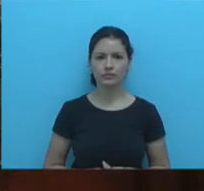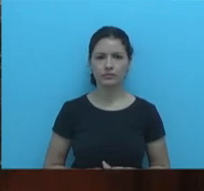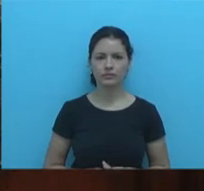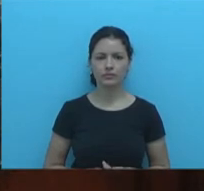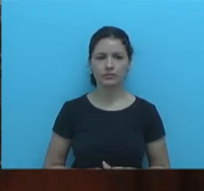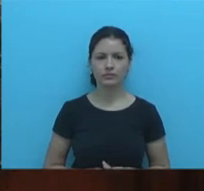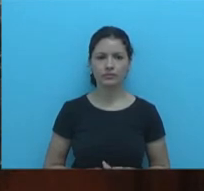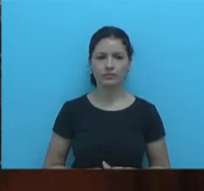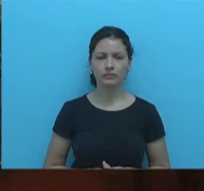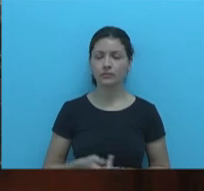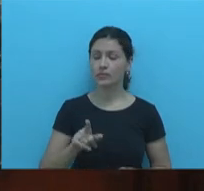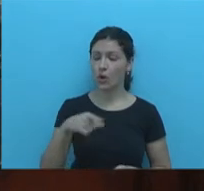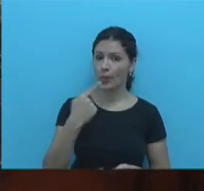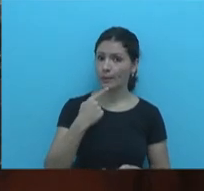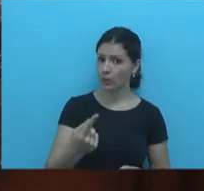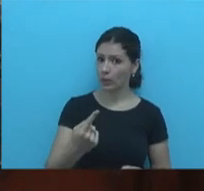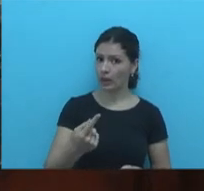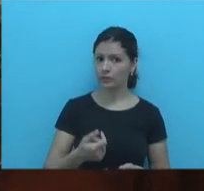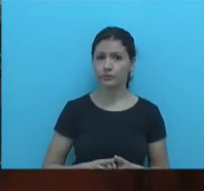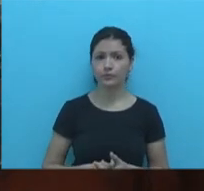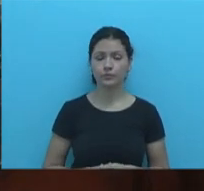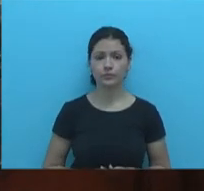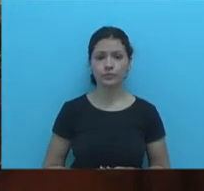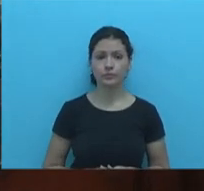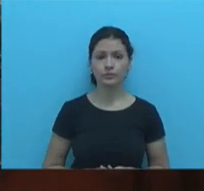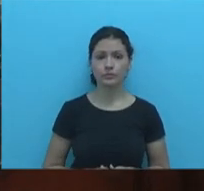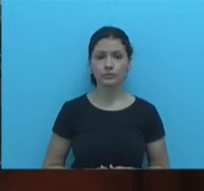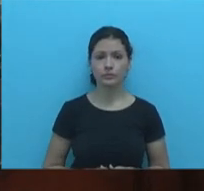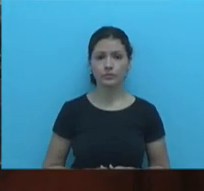¿Alguien más o damos por cerrado el debate?